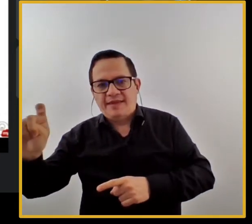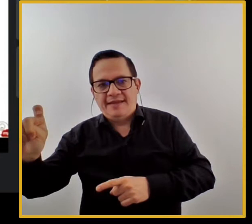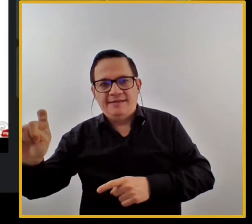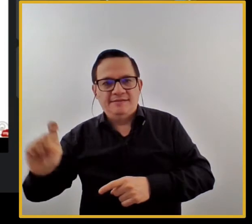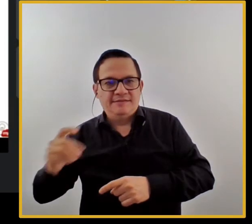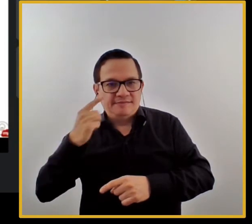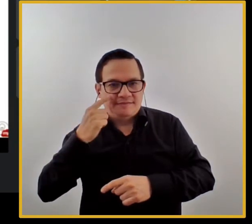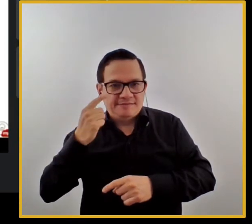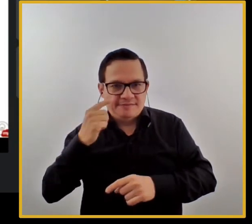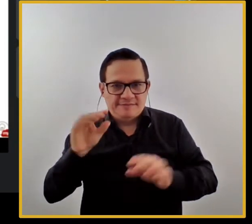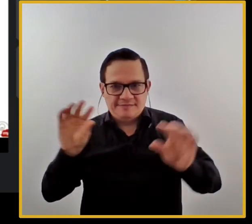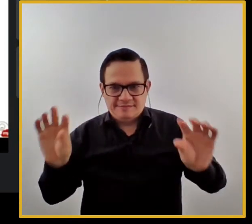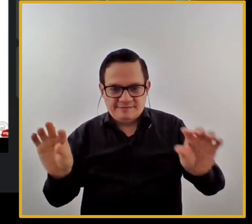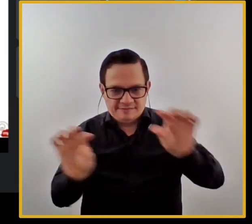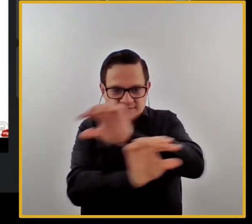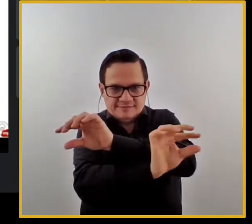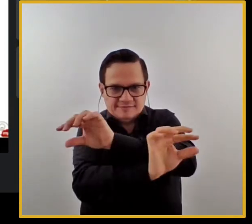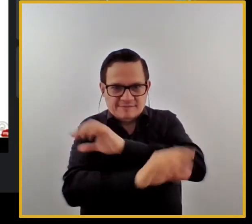¿Sí?